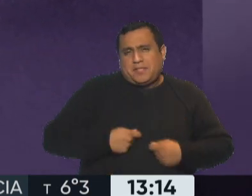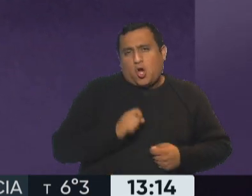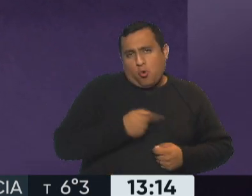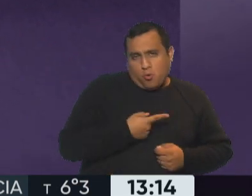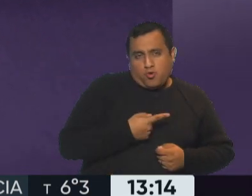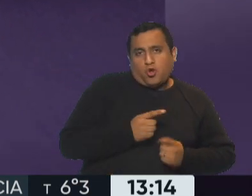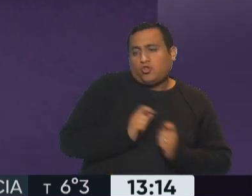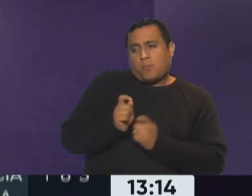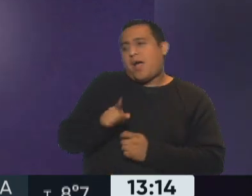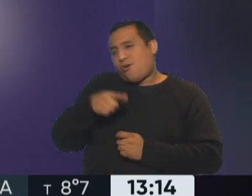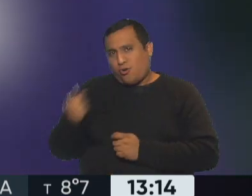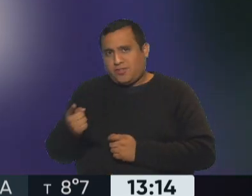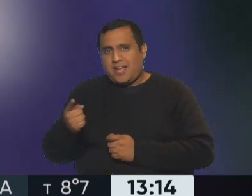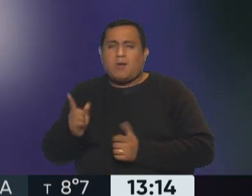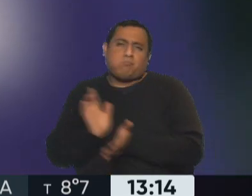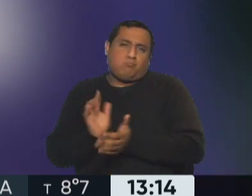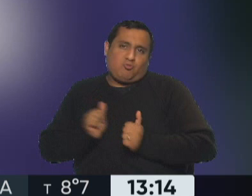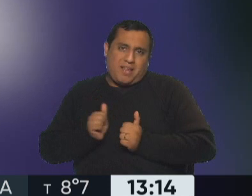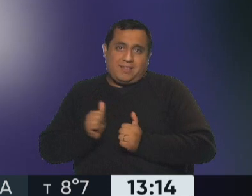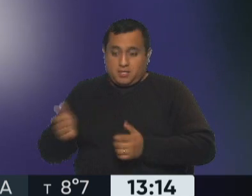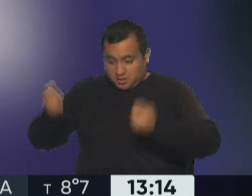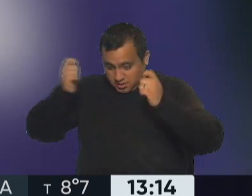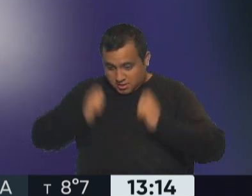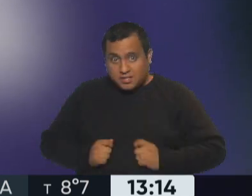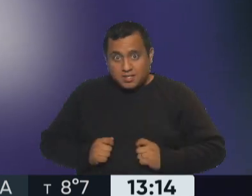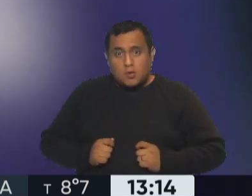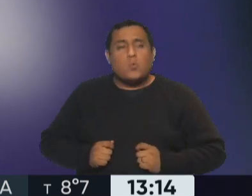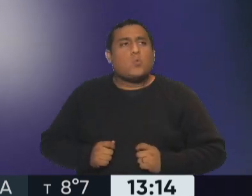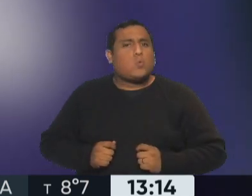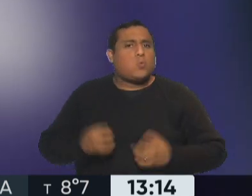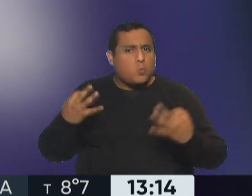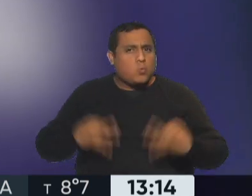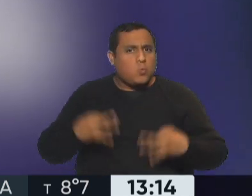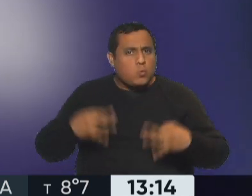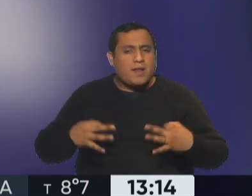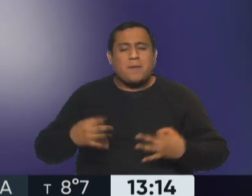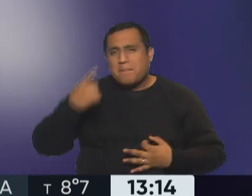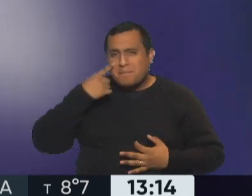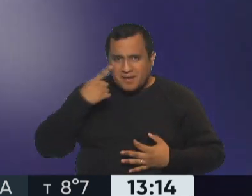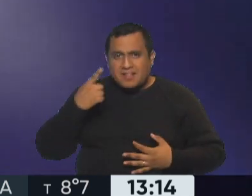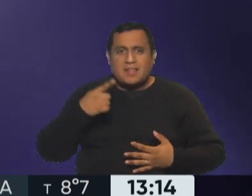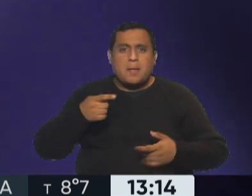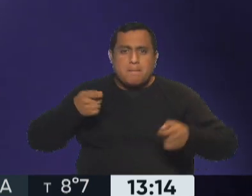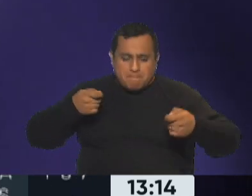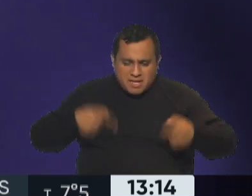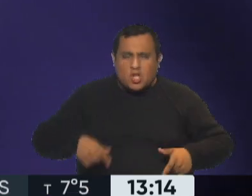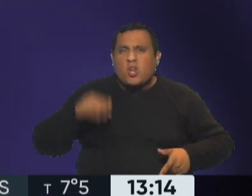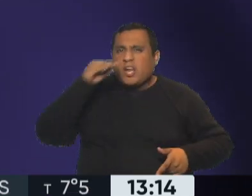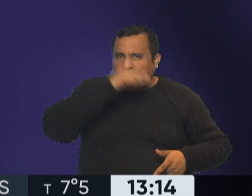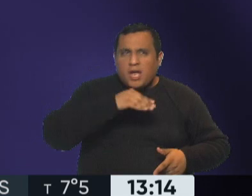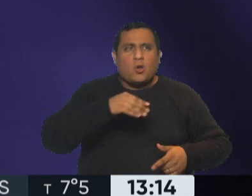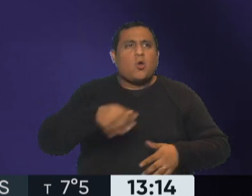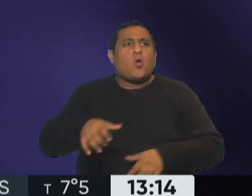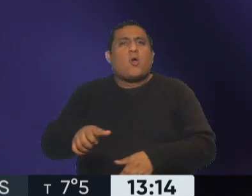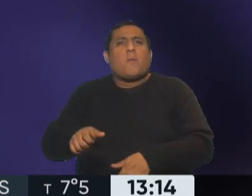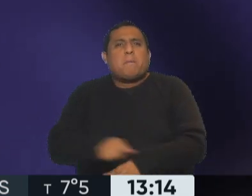completo del mismo color, uniforme, si se quiere, con pantalón y medias. Esa que me venís con el pantalón negro, las medias blancas,